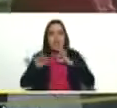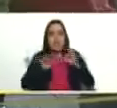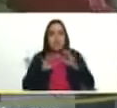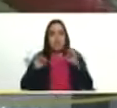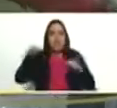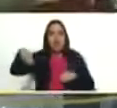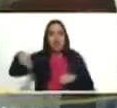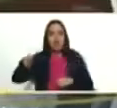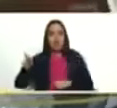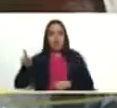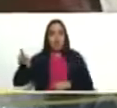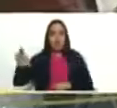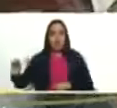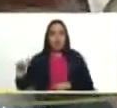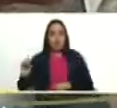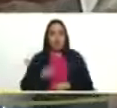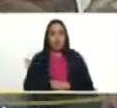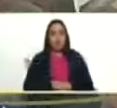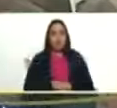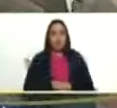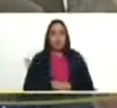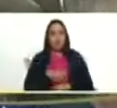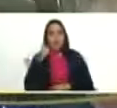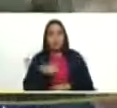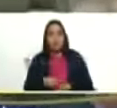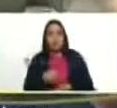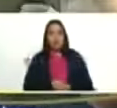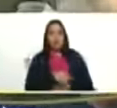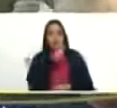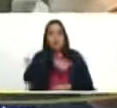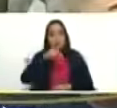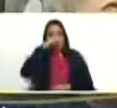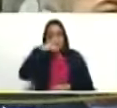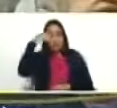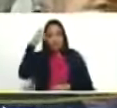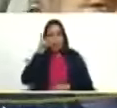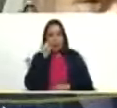por siempre, de nuestros adultos mayores, líder.